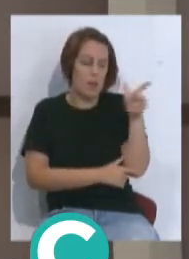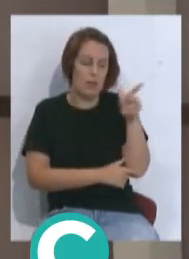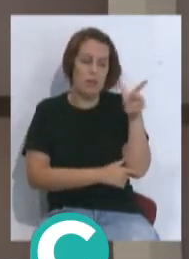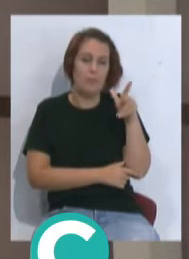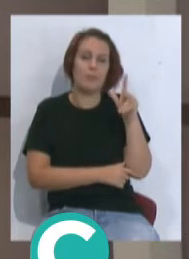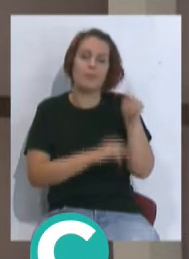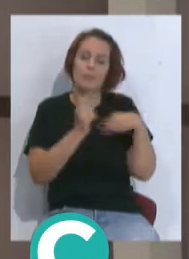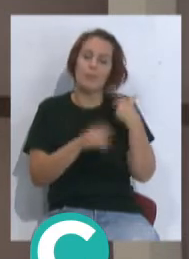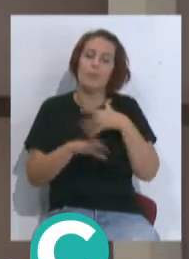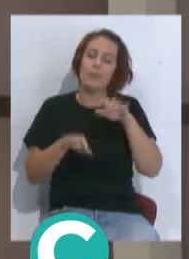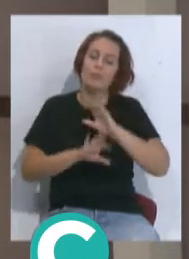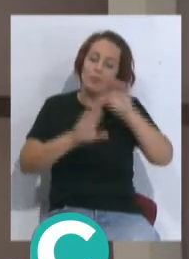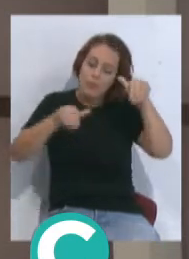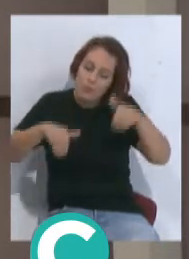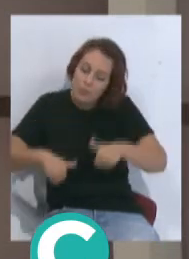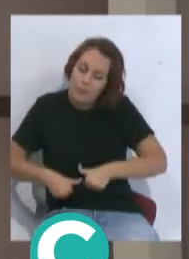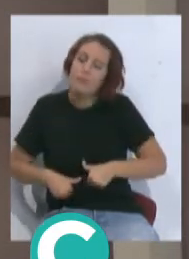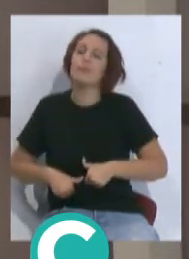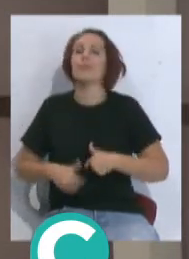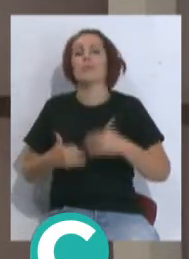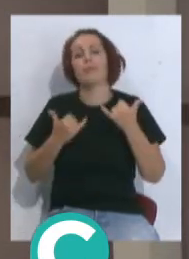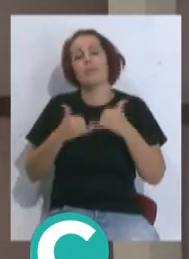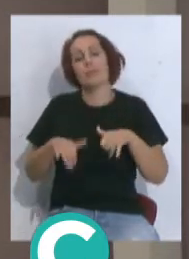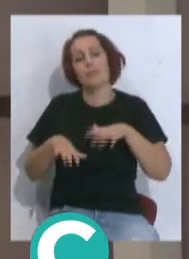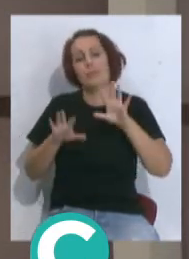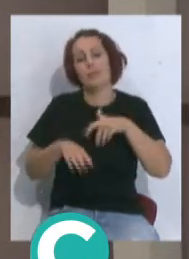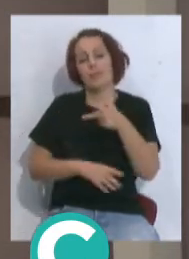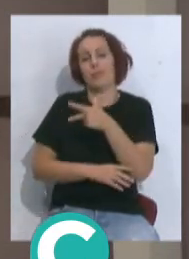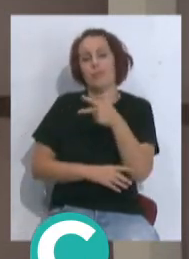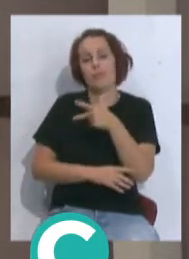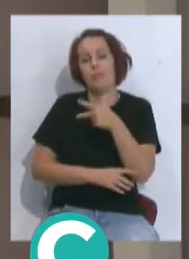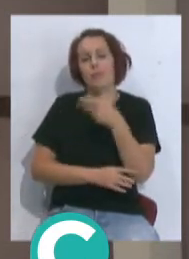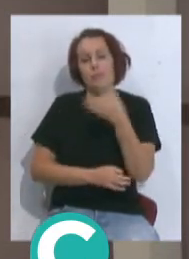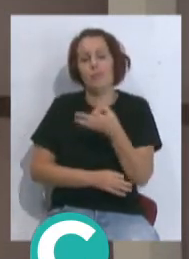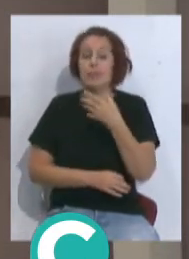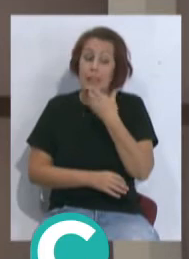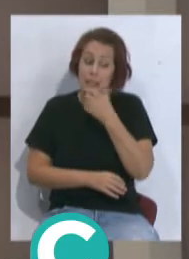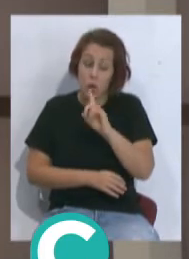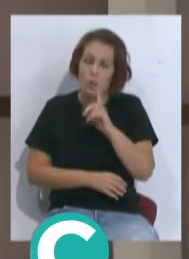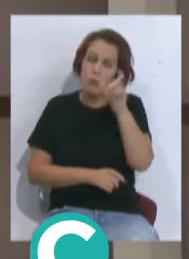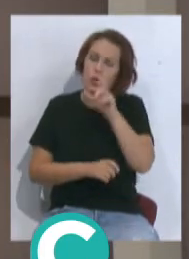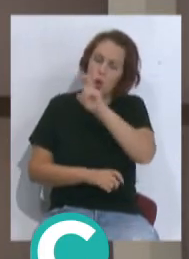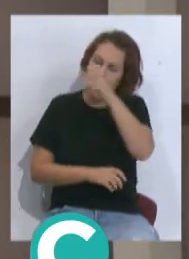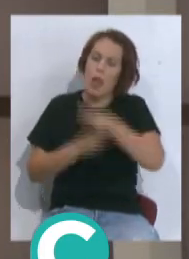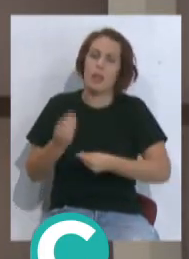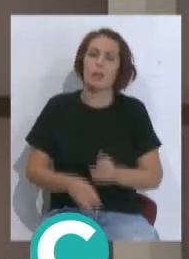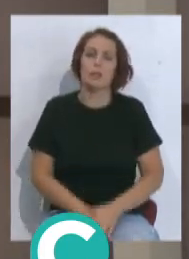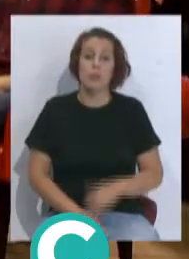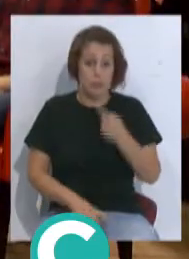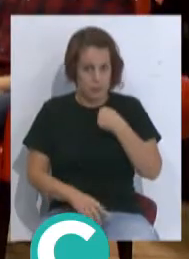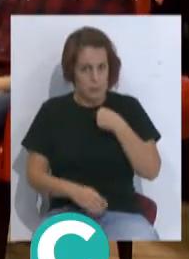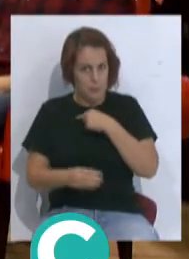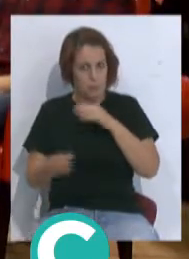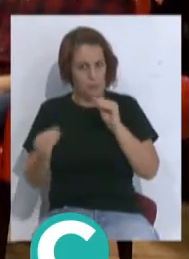vuelven al sitio y van a retransmitir la final del Falla. Y si no, habrá otra gente que lo haga. Luis, yo estoy de acuerdo contigo,